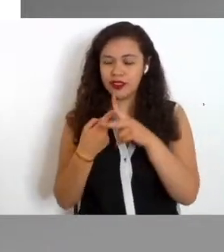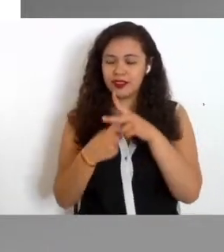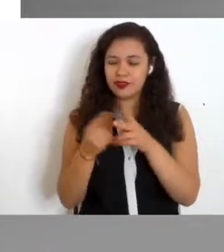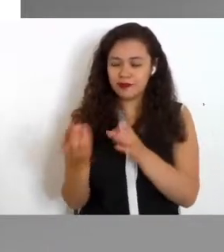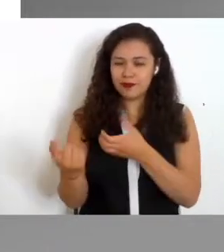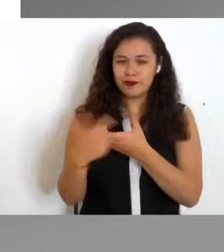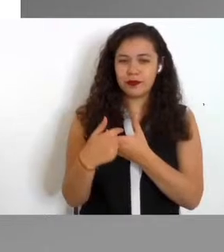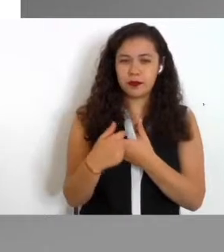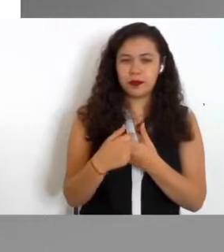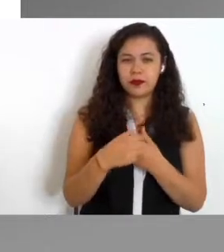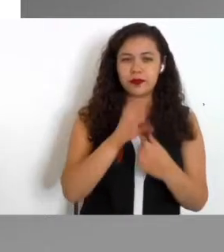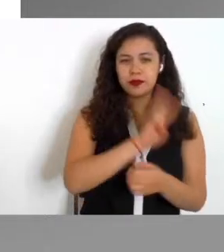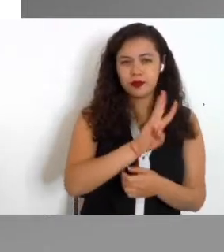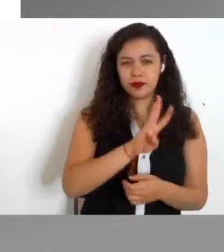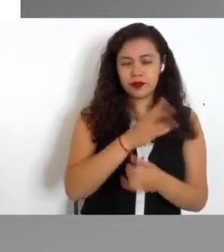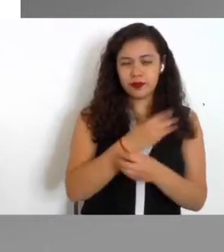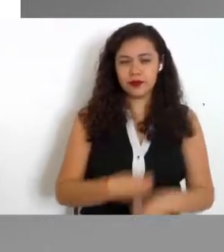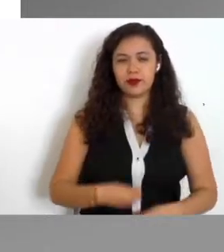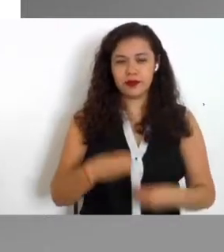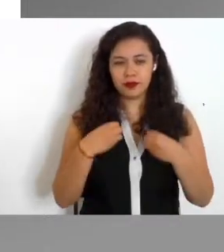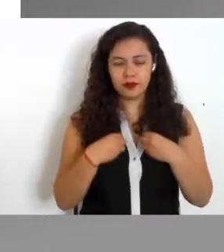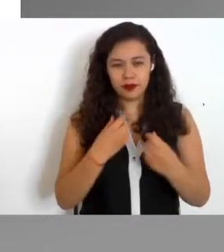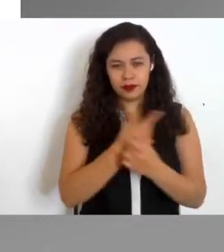página de BI Independiente es